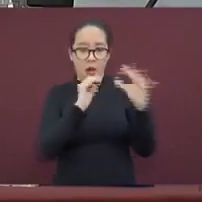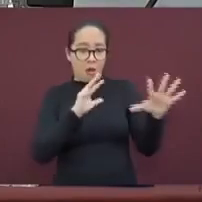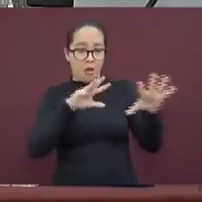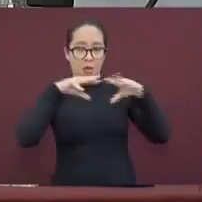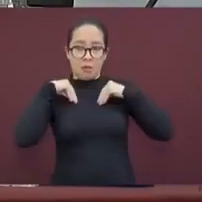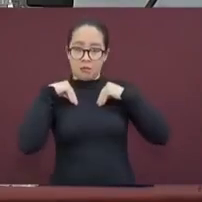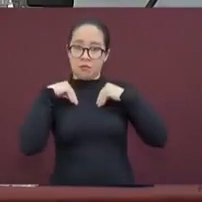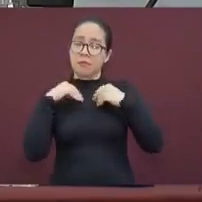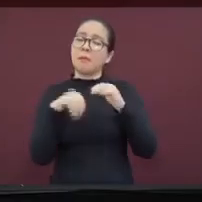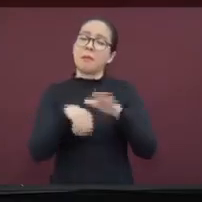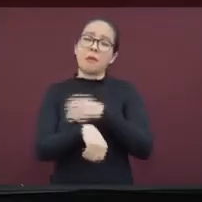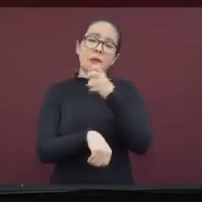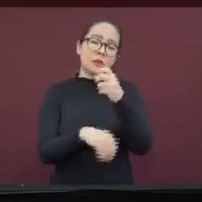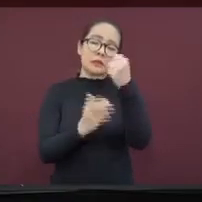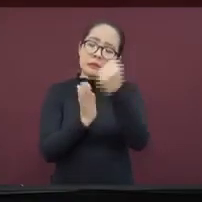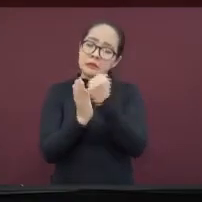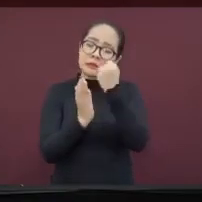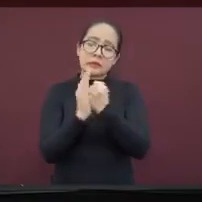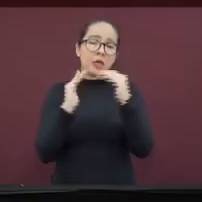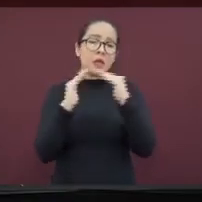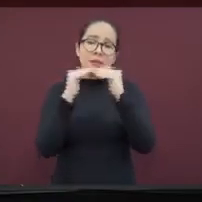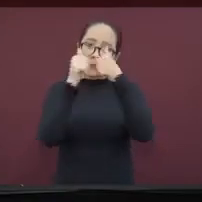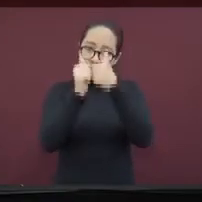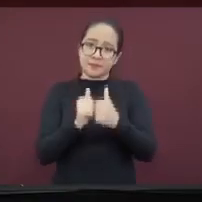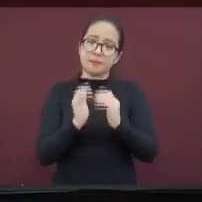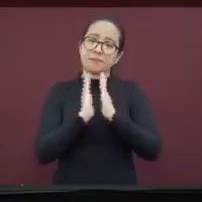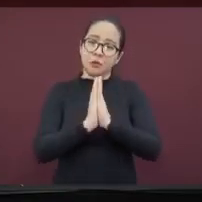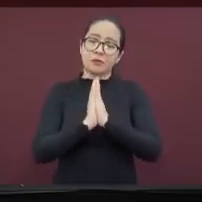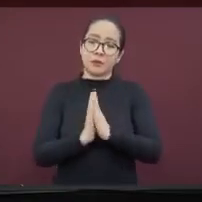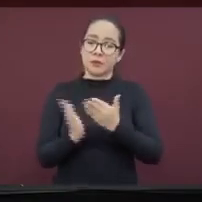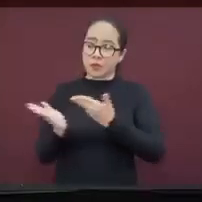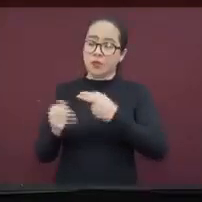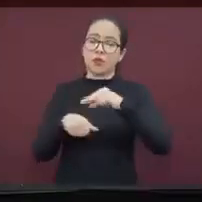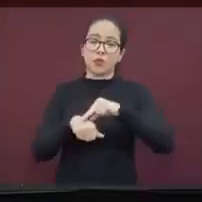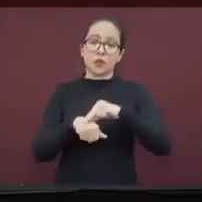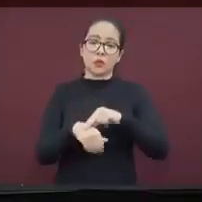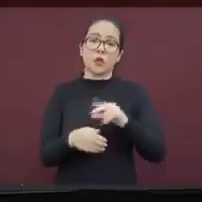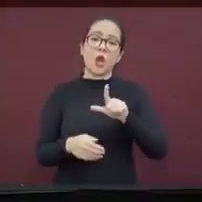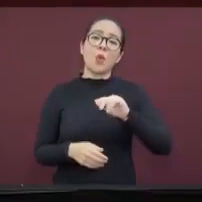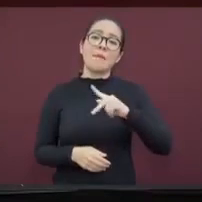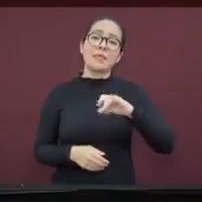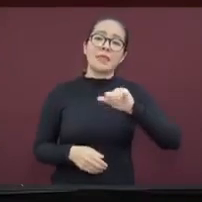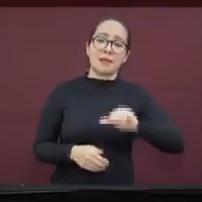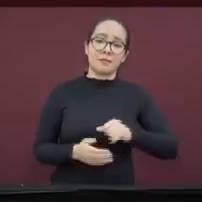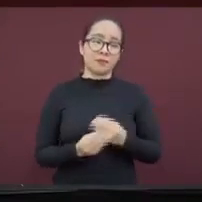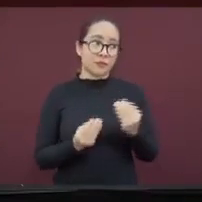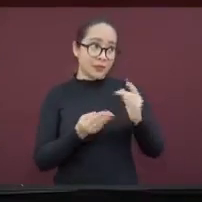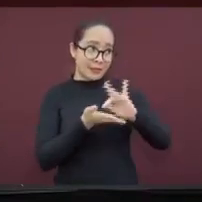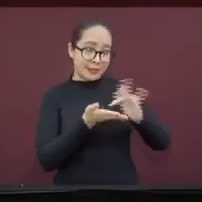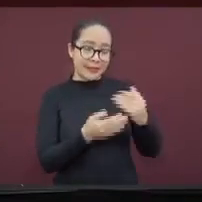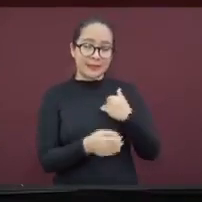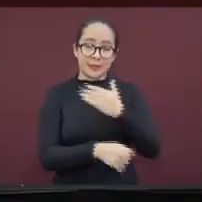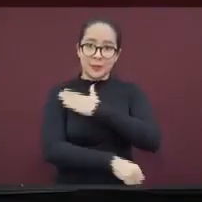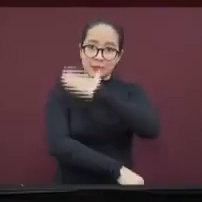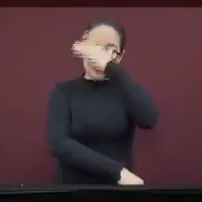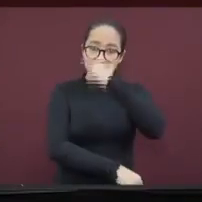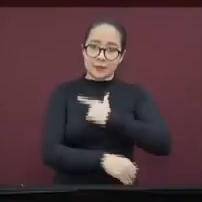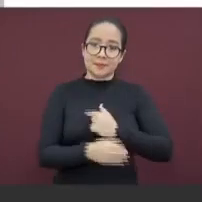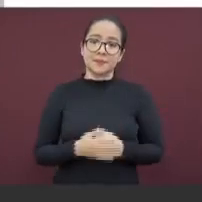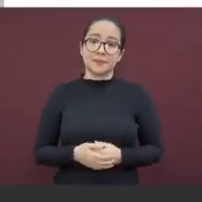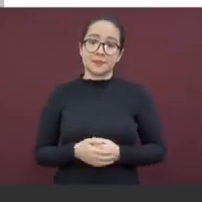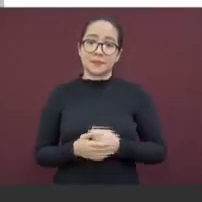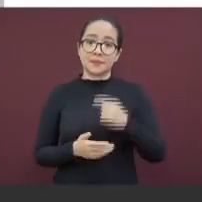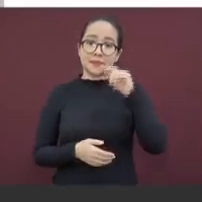quédate en casa adelante de autol a lupita gracias doctora buenas noches el estado de